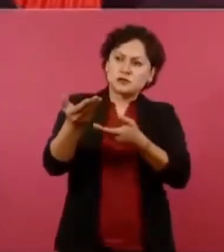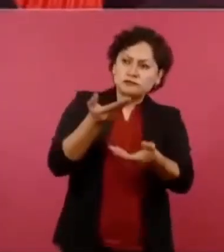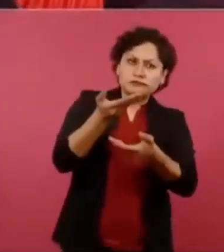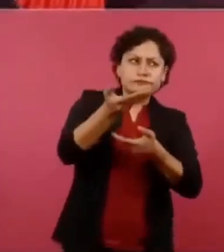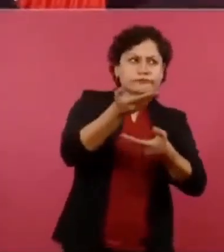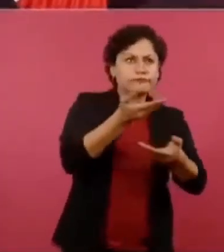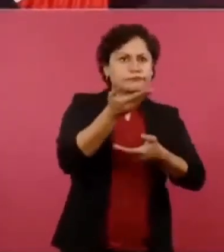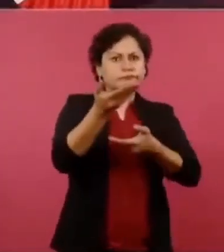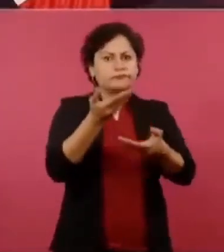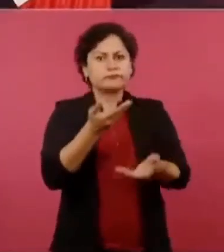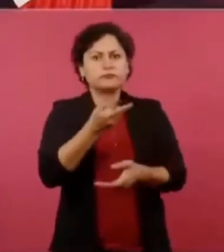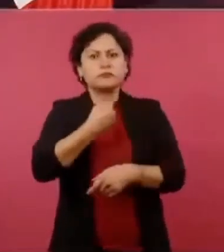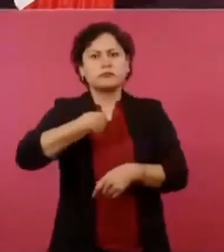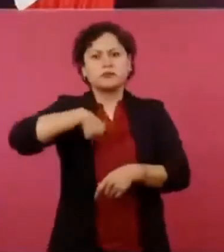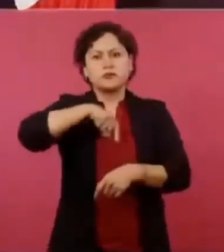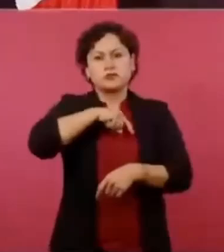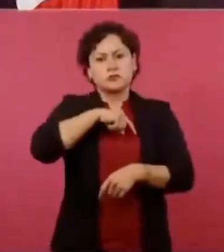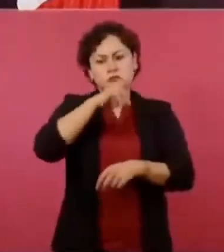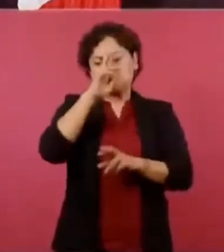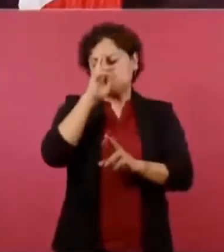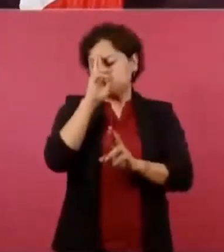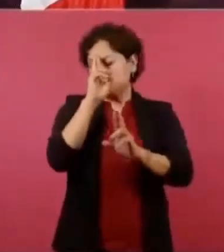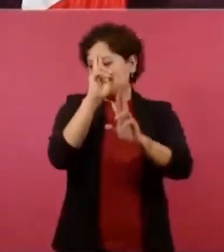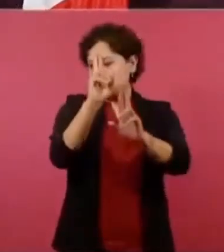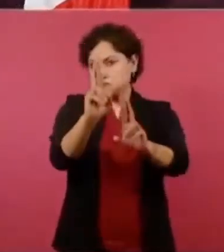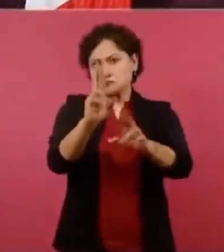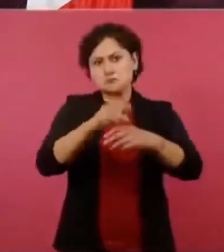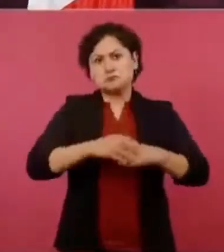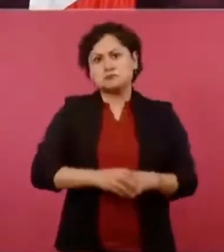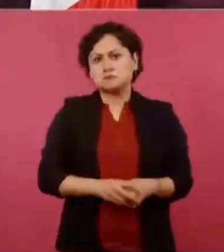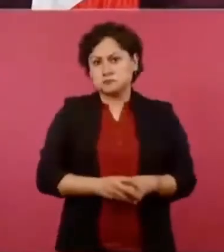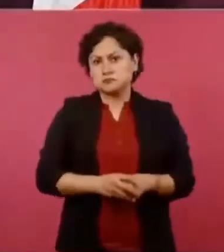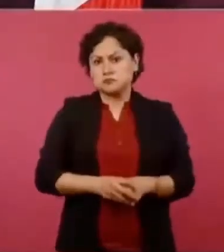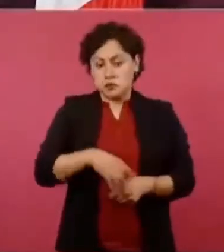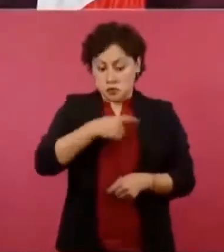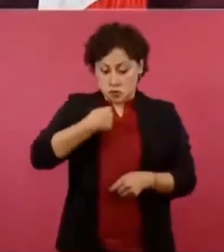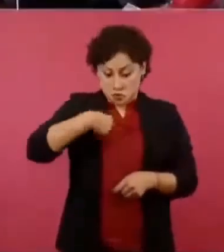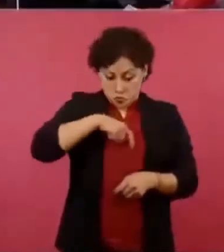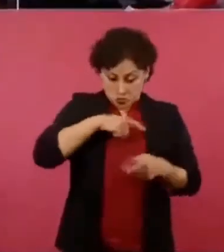de la opinión de nuestros diplomáticos,